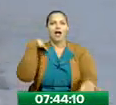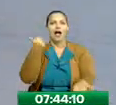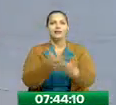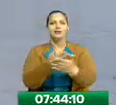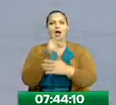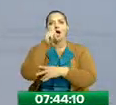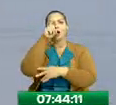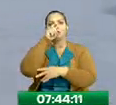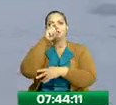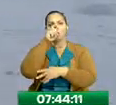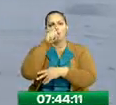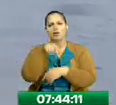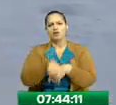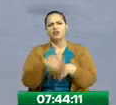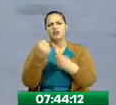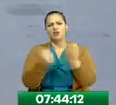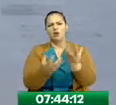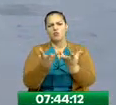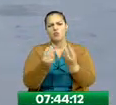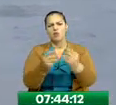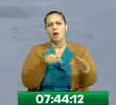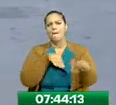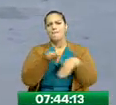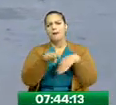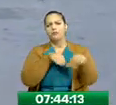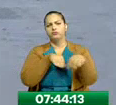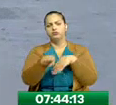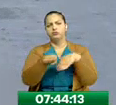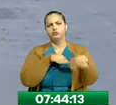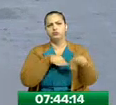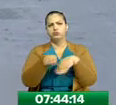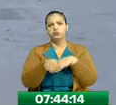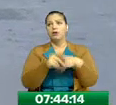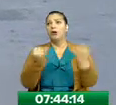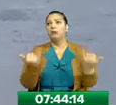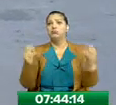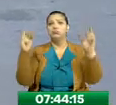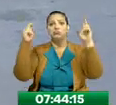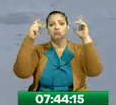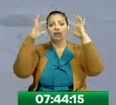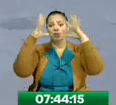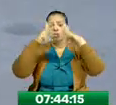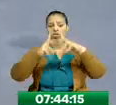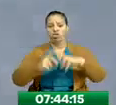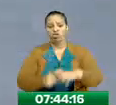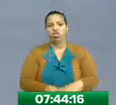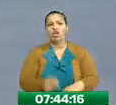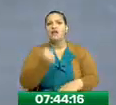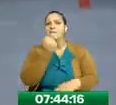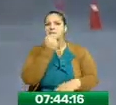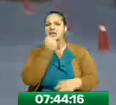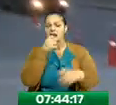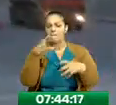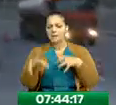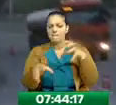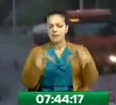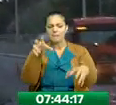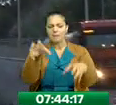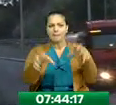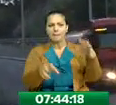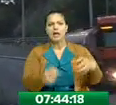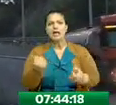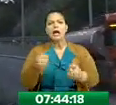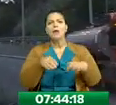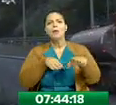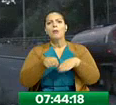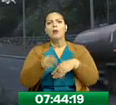tráfico vehicular y por el colapso del puente fue cerrado en sus dos sentidos hasta que los trabajos que se realizaron toda